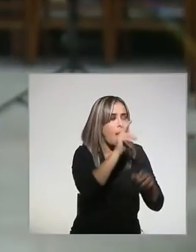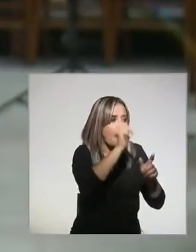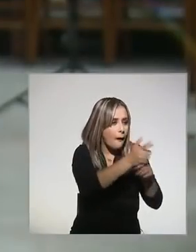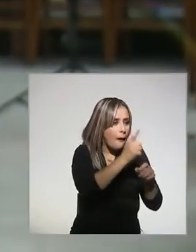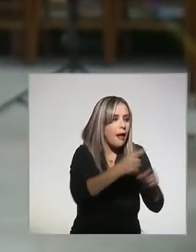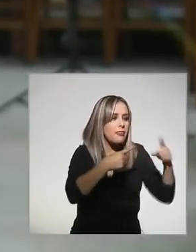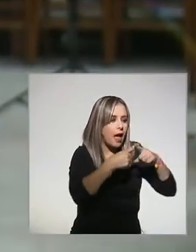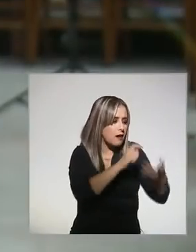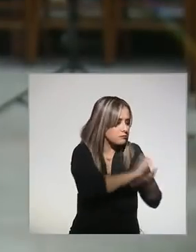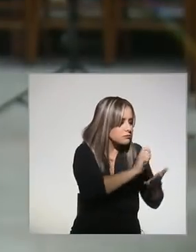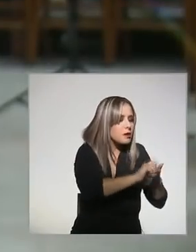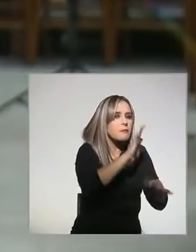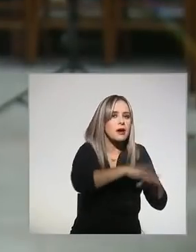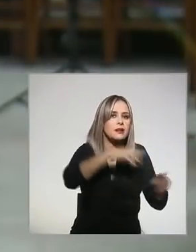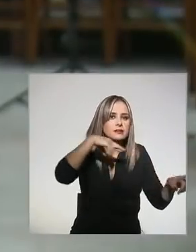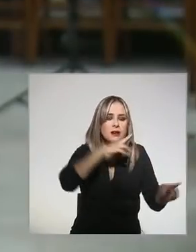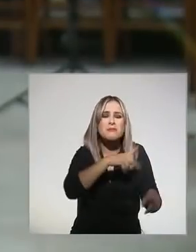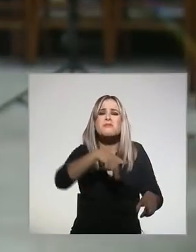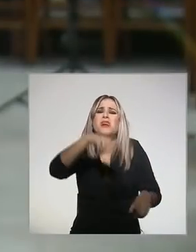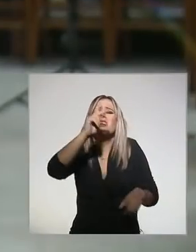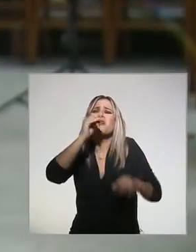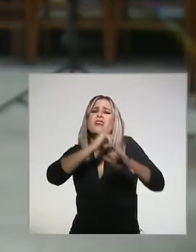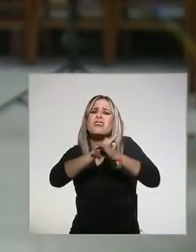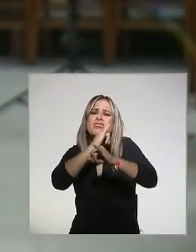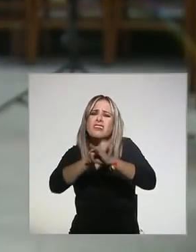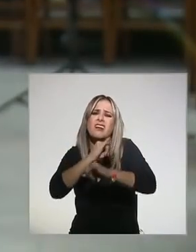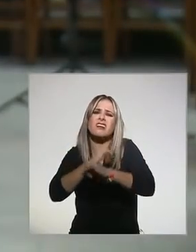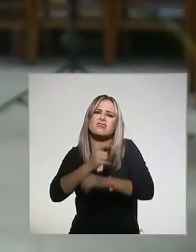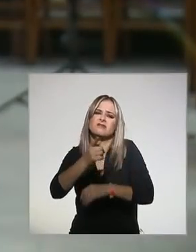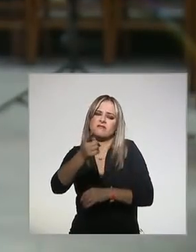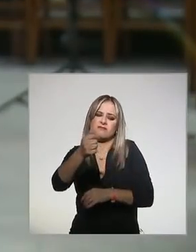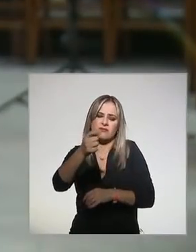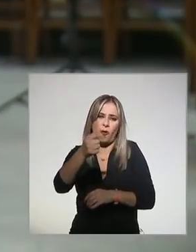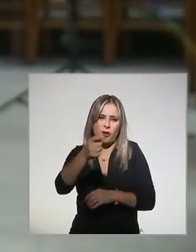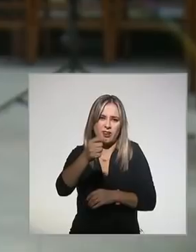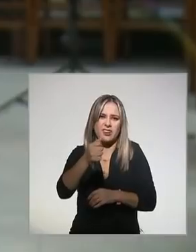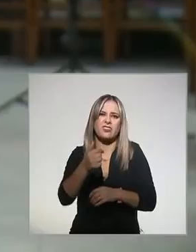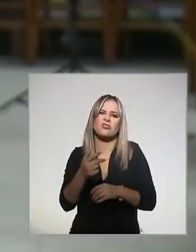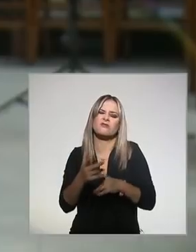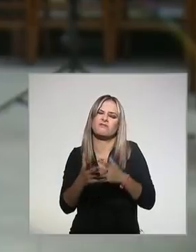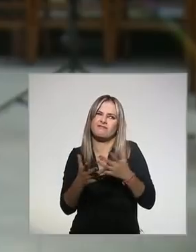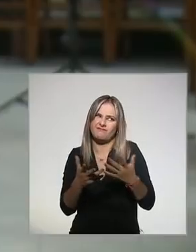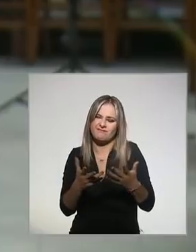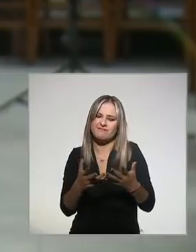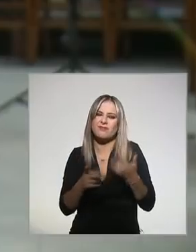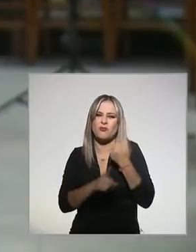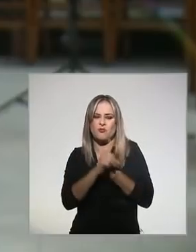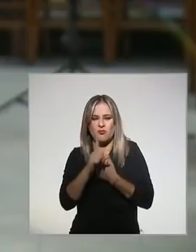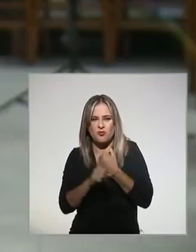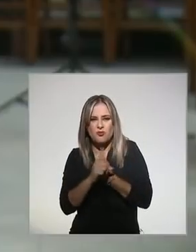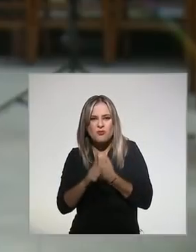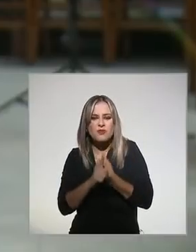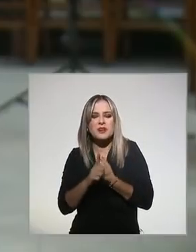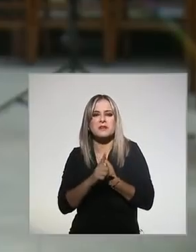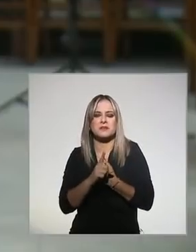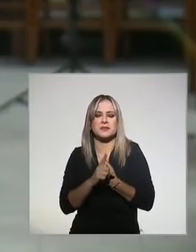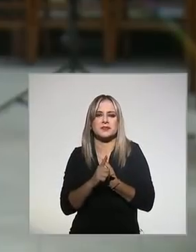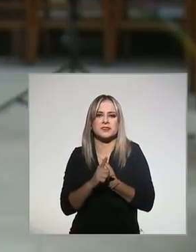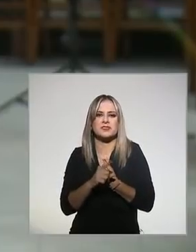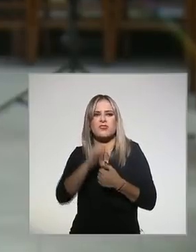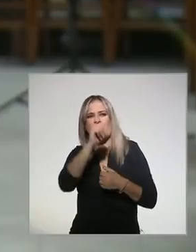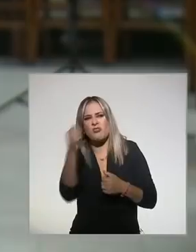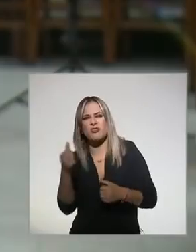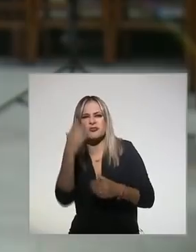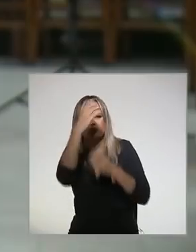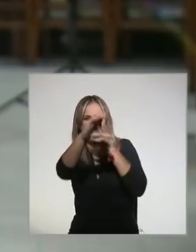pero también la perjudica por lo mismo de los contenidos de los influencers, sí, y bueno, otros tipos de